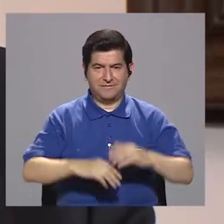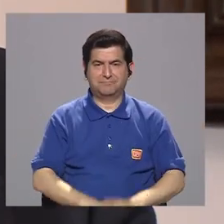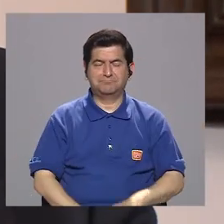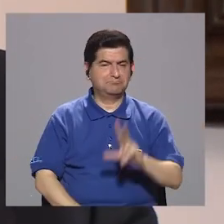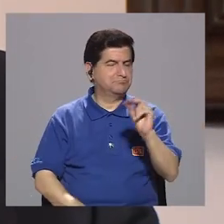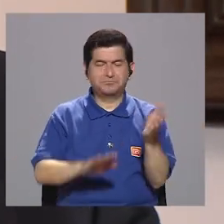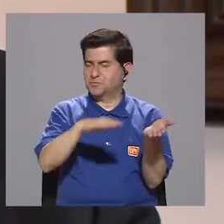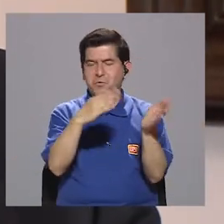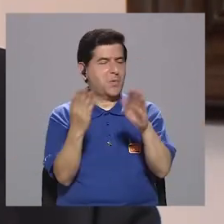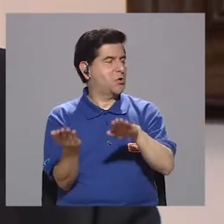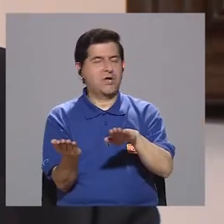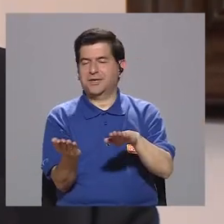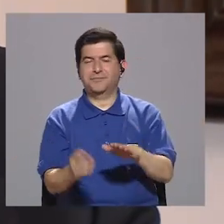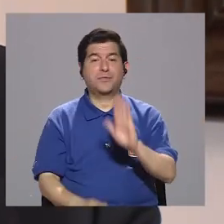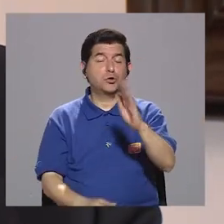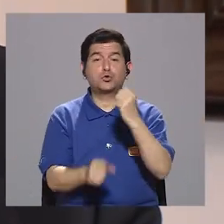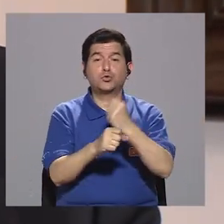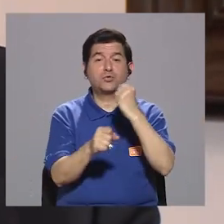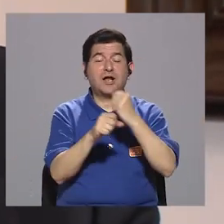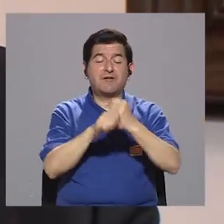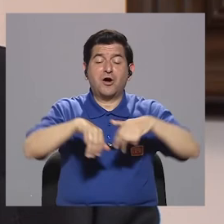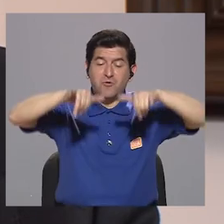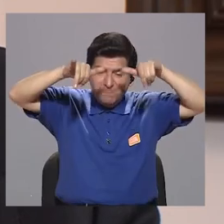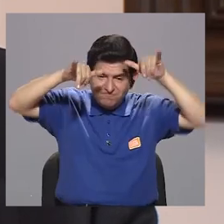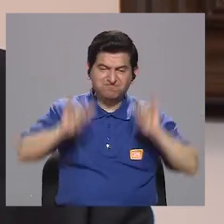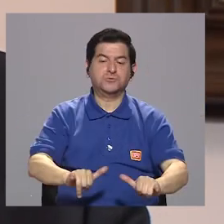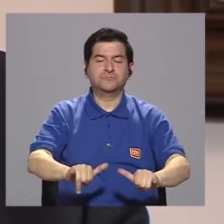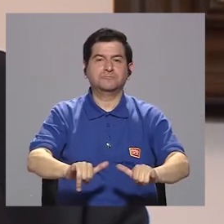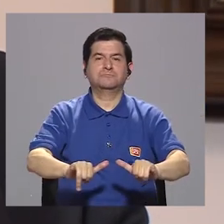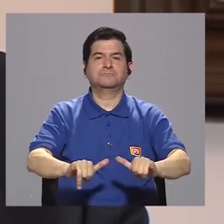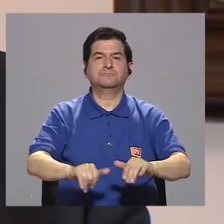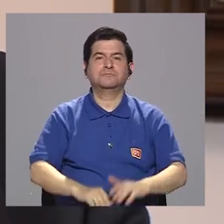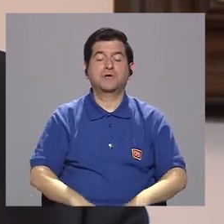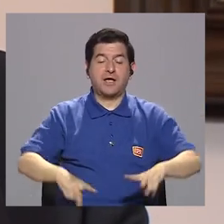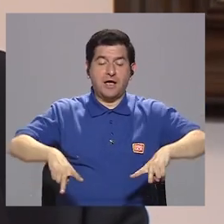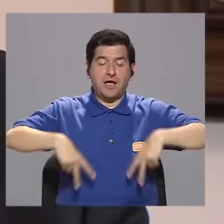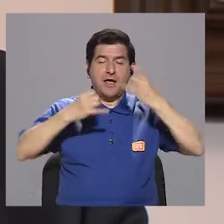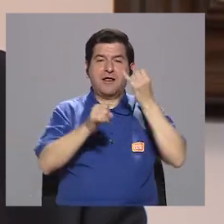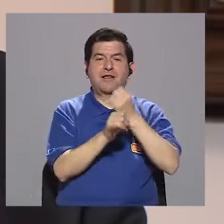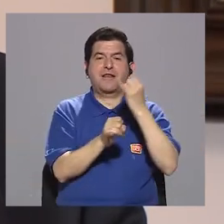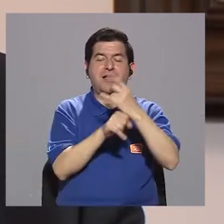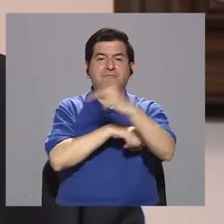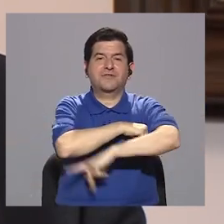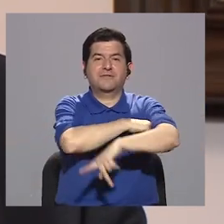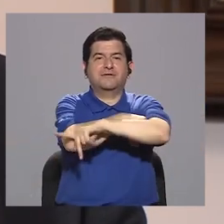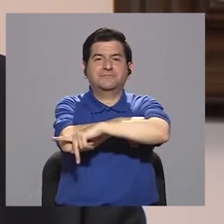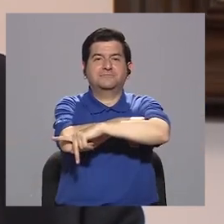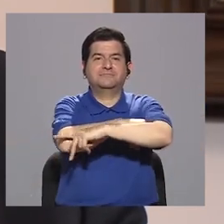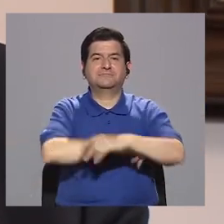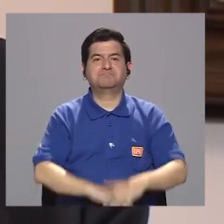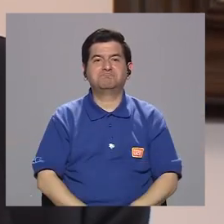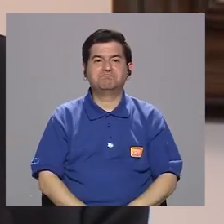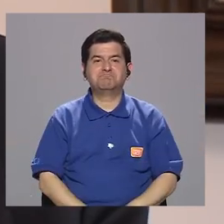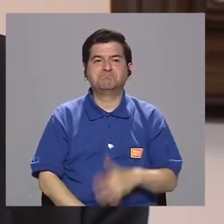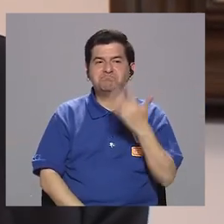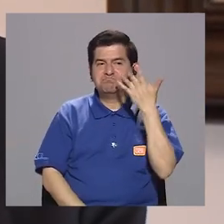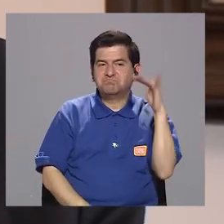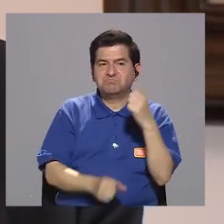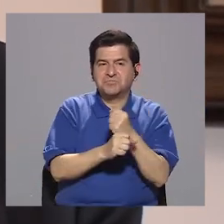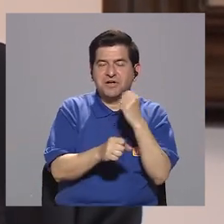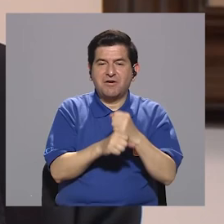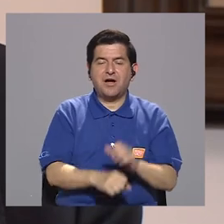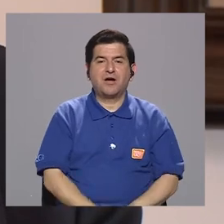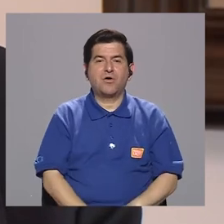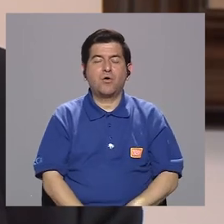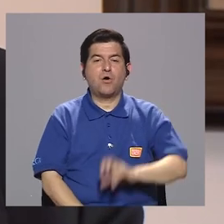No murió. Su obra es permanente y perenne en la vida institucional del país. Algo así como la obra de don